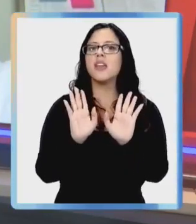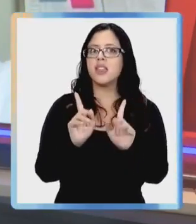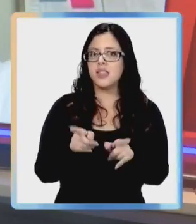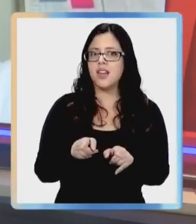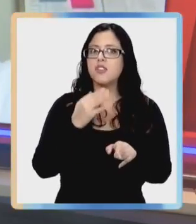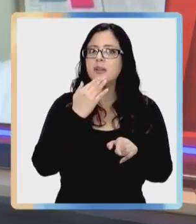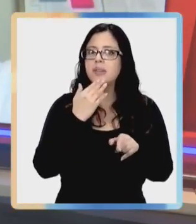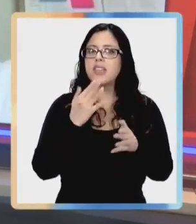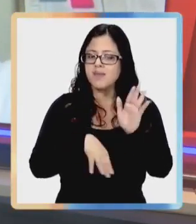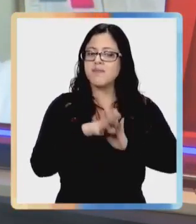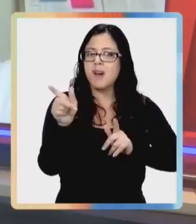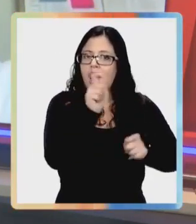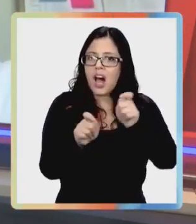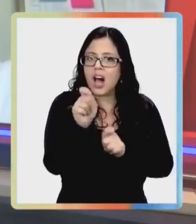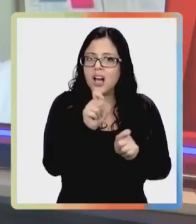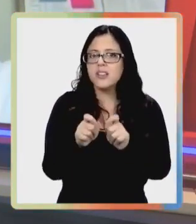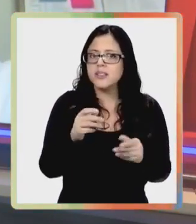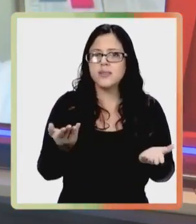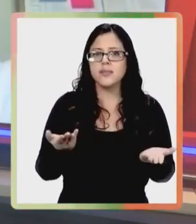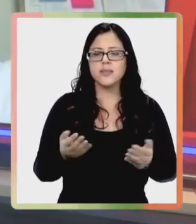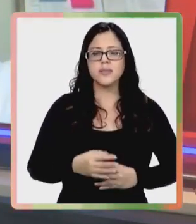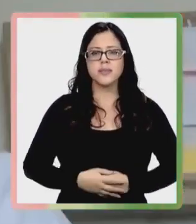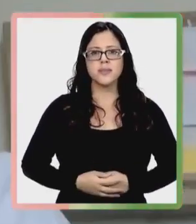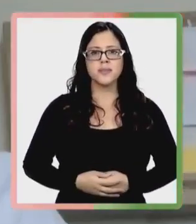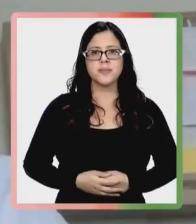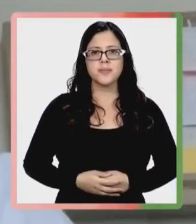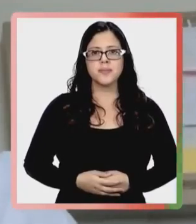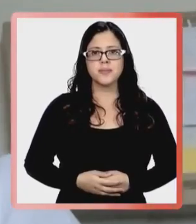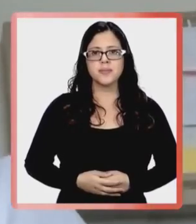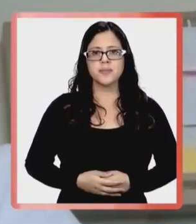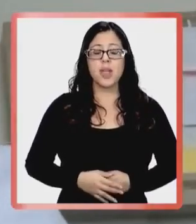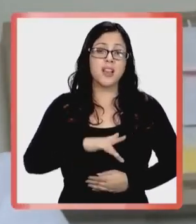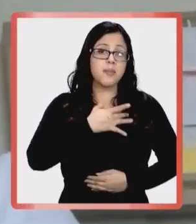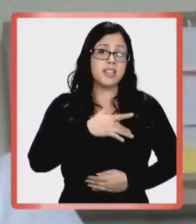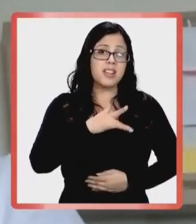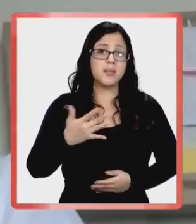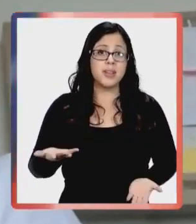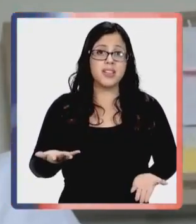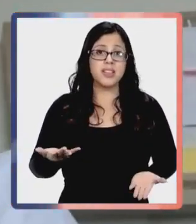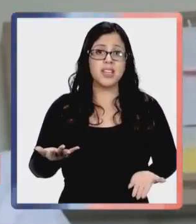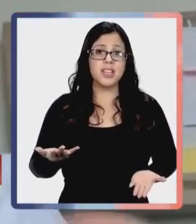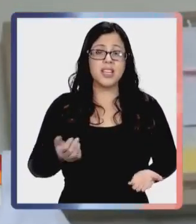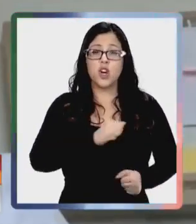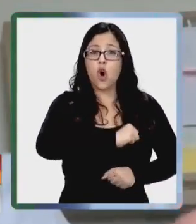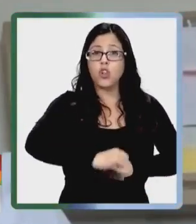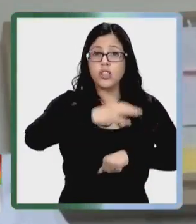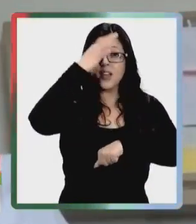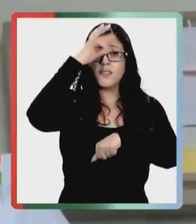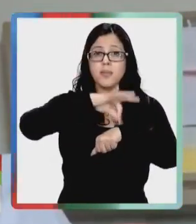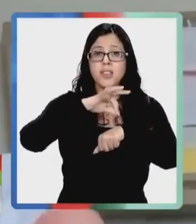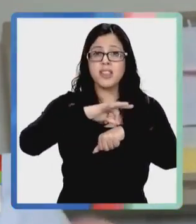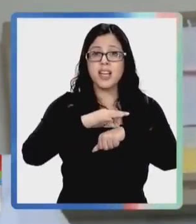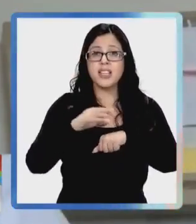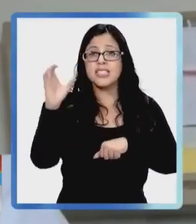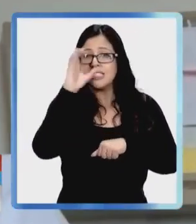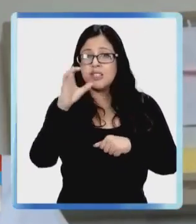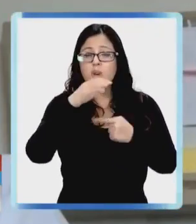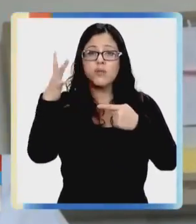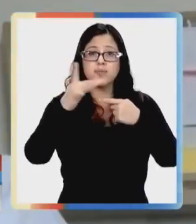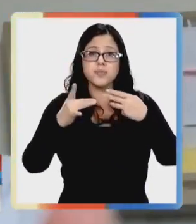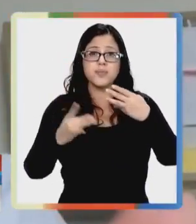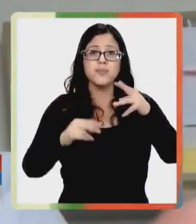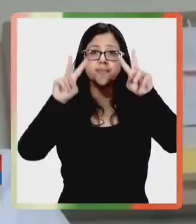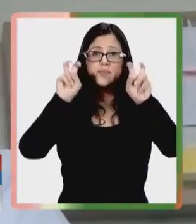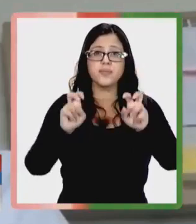¿verdad?, complejizar también el tratamiento, la terapia a aplicar. A ver, lo que pasa es que lamentablemente contra los virus tenemos poca acción del punto de vista